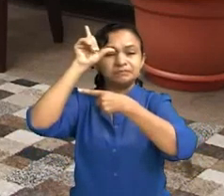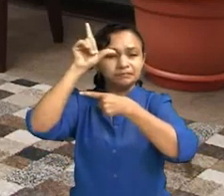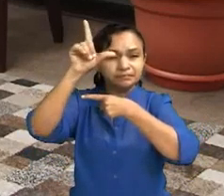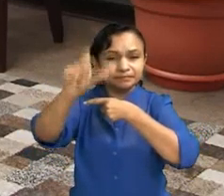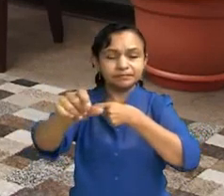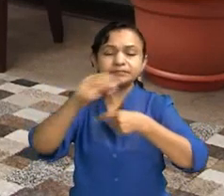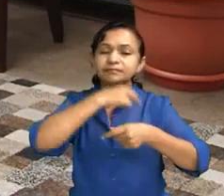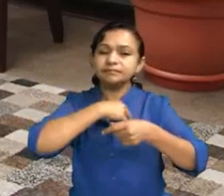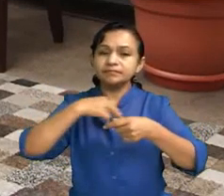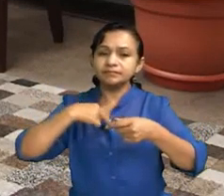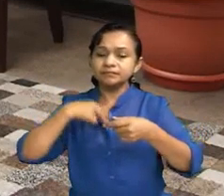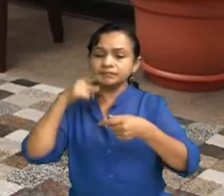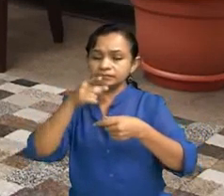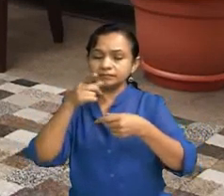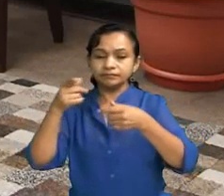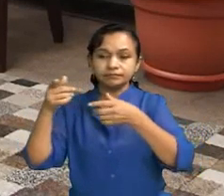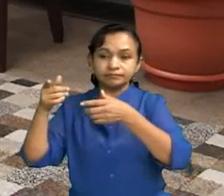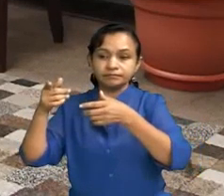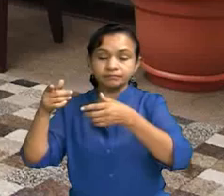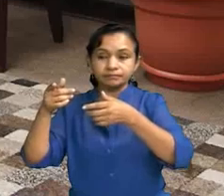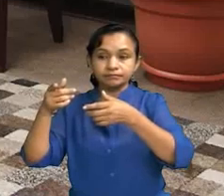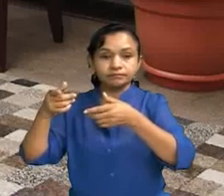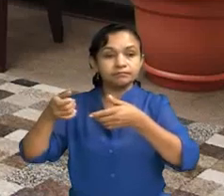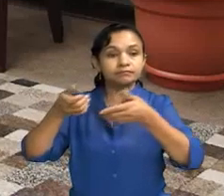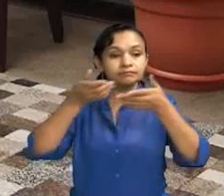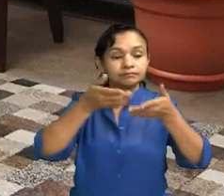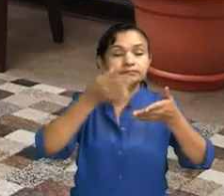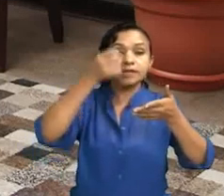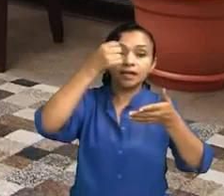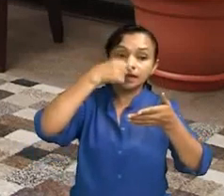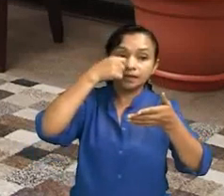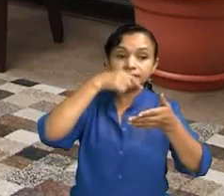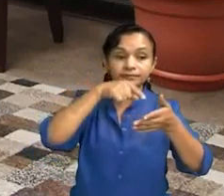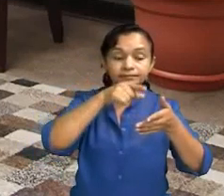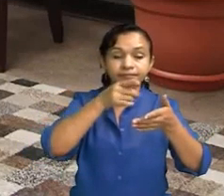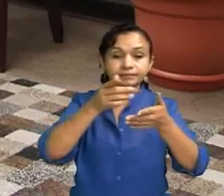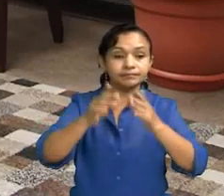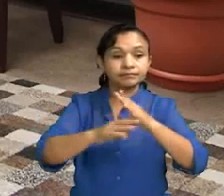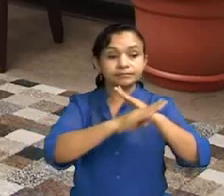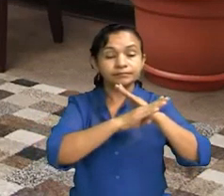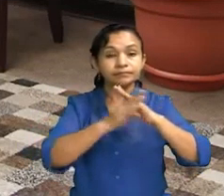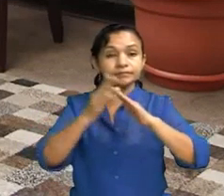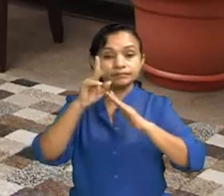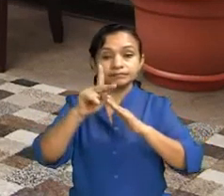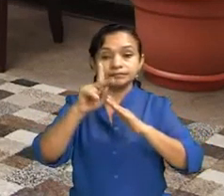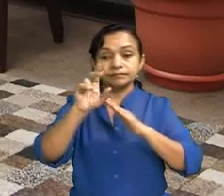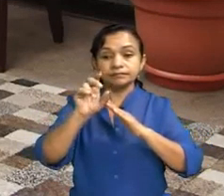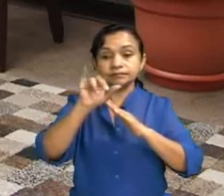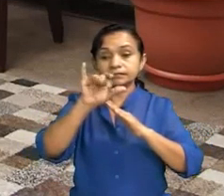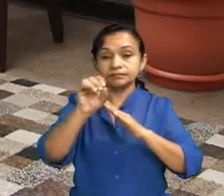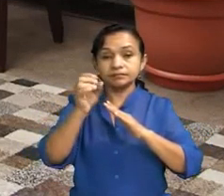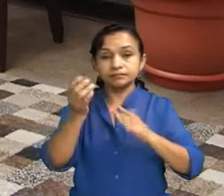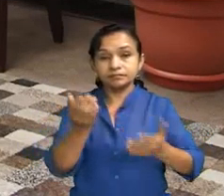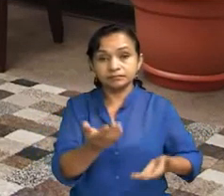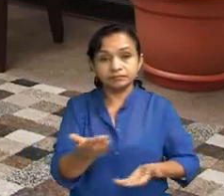¿Qué hacen para que ustedes le lleven o le garanticen esa vacuna contra la polio a esos niños que nacen